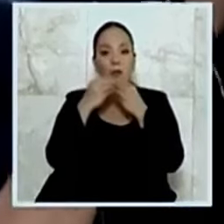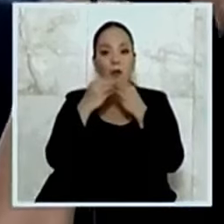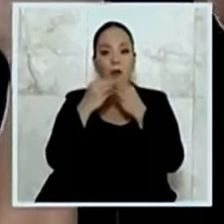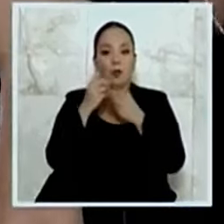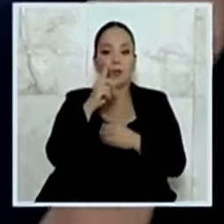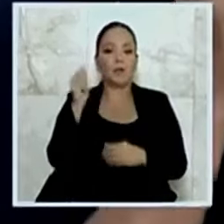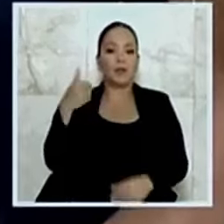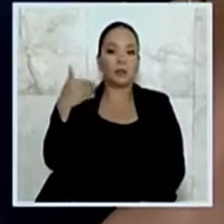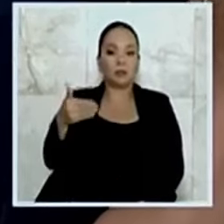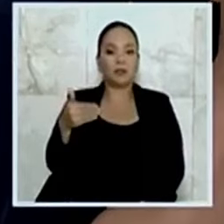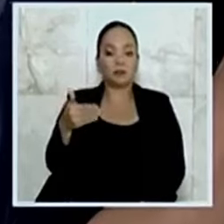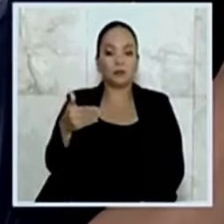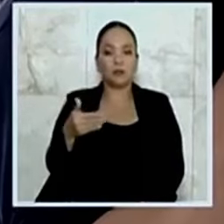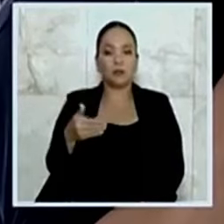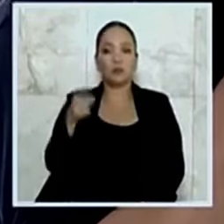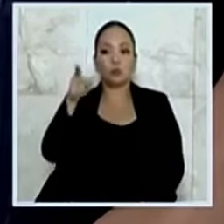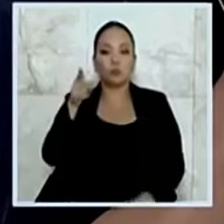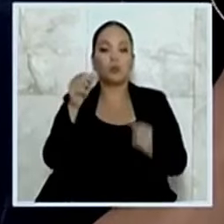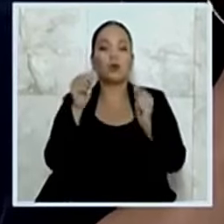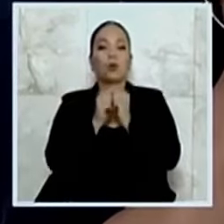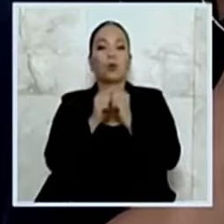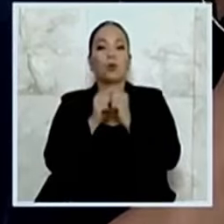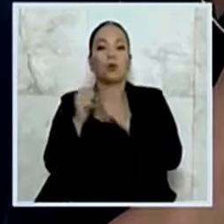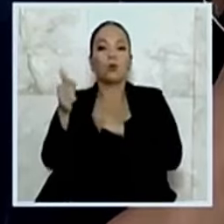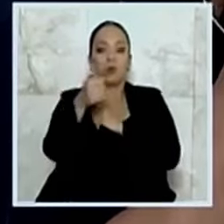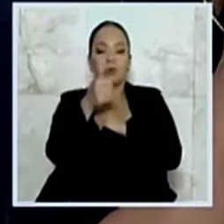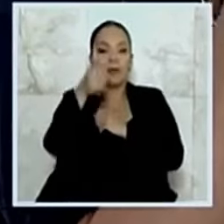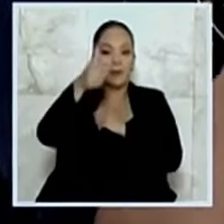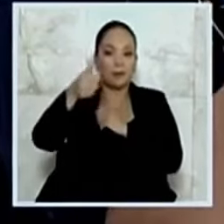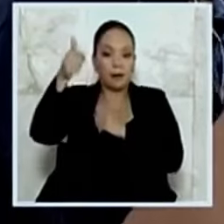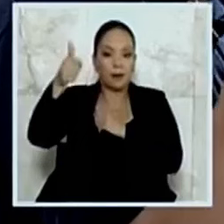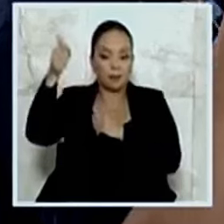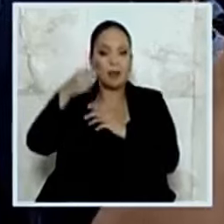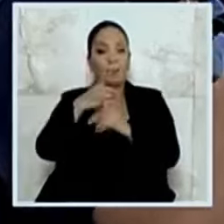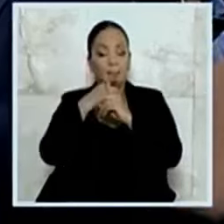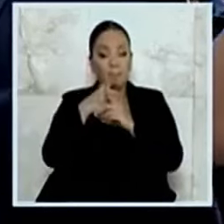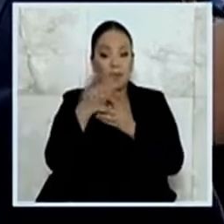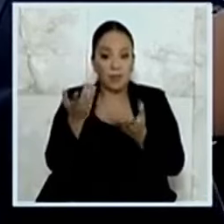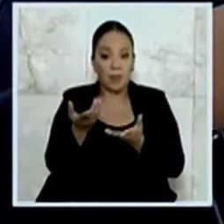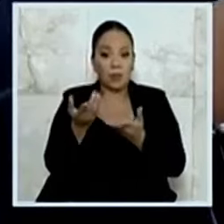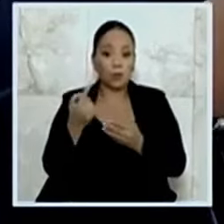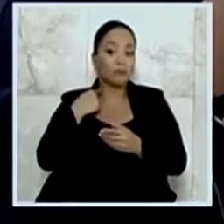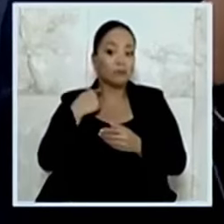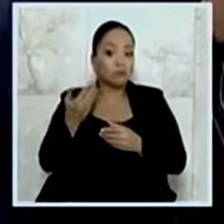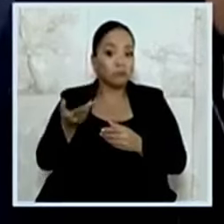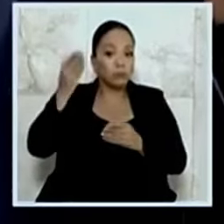encuesta que refleja que 1 de cada 3 costarricenses no pudieron llevar comida a sus hogares durante el último